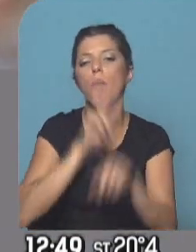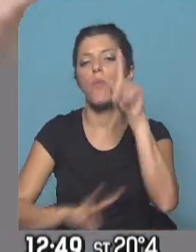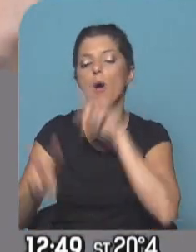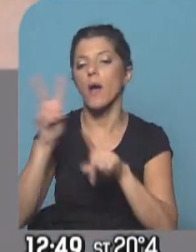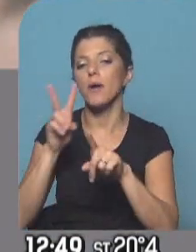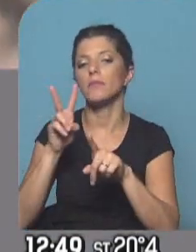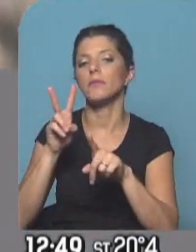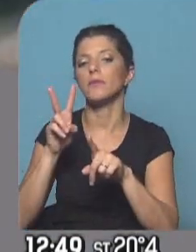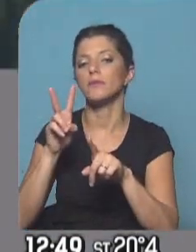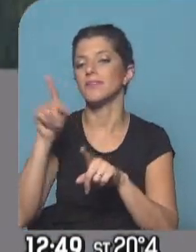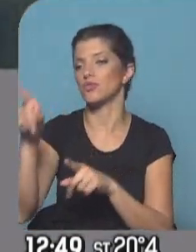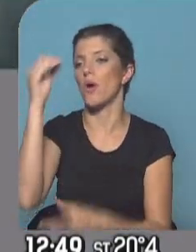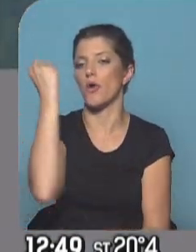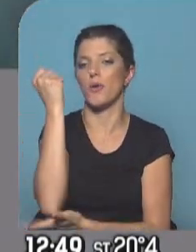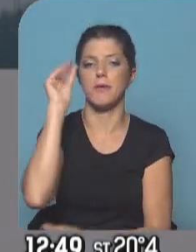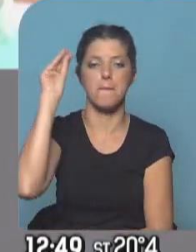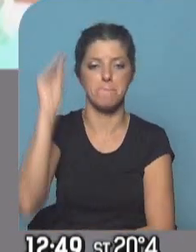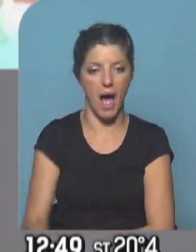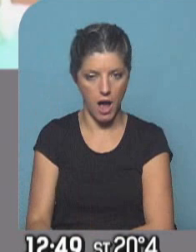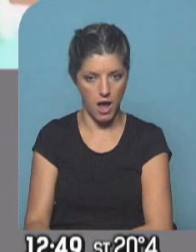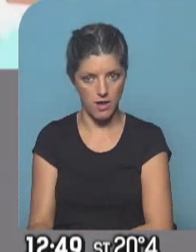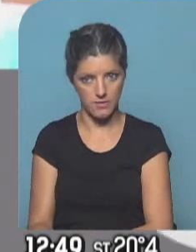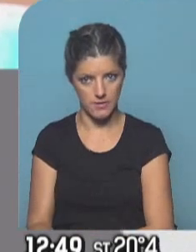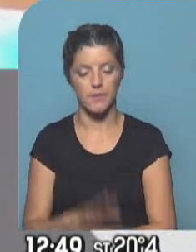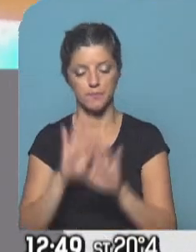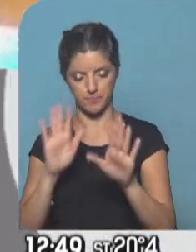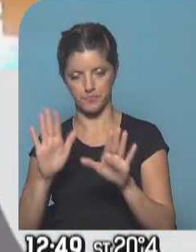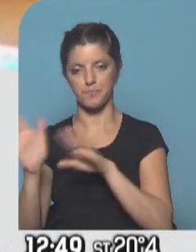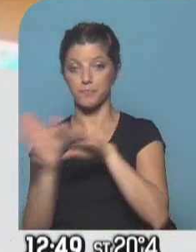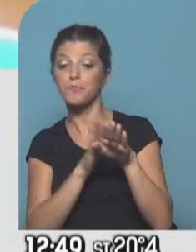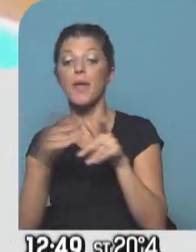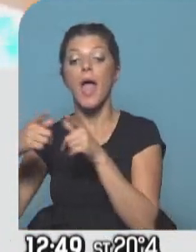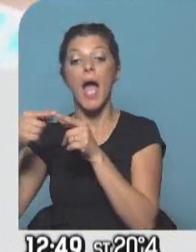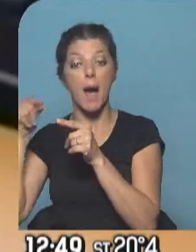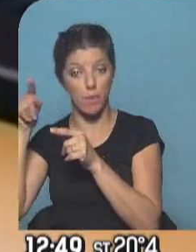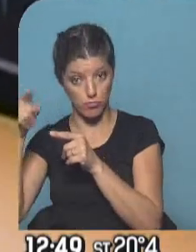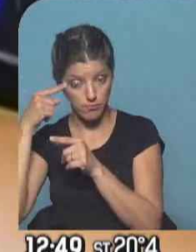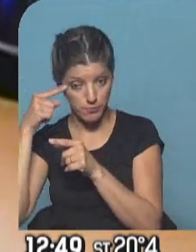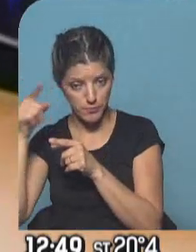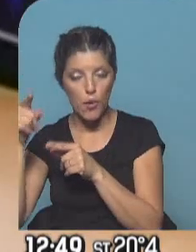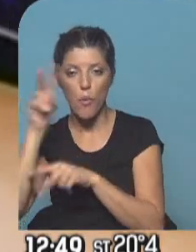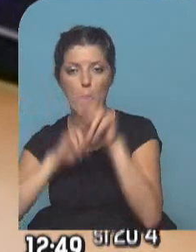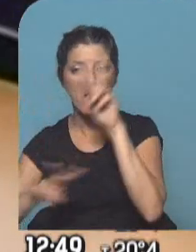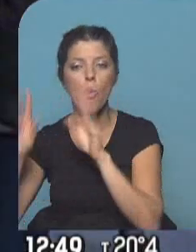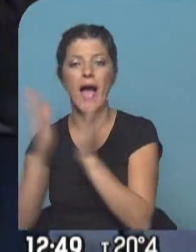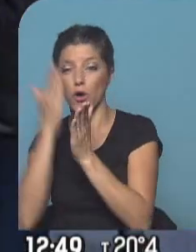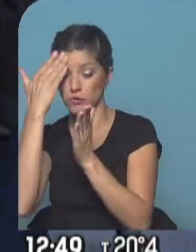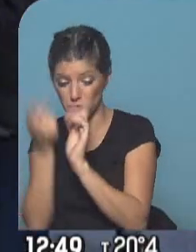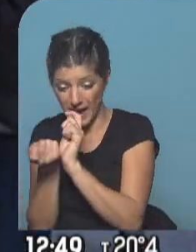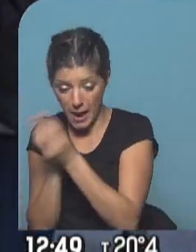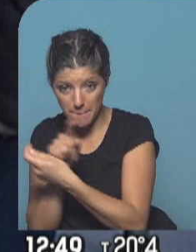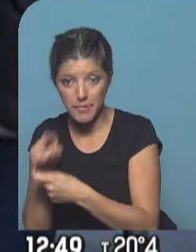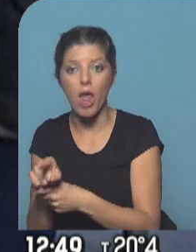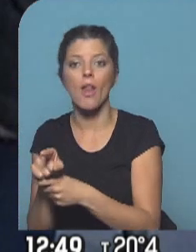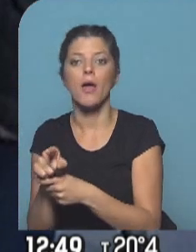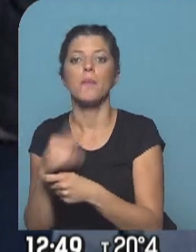hacer colapsar la economía norcoreana. Japón, que lo mencionaba José, está tratando de modificar su constitución para apropiarse